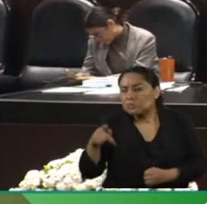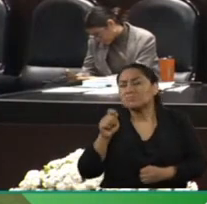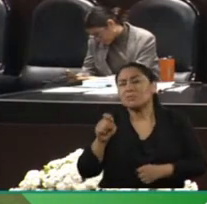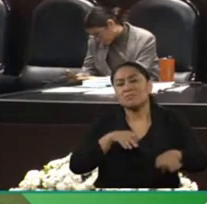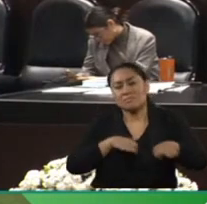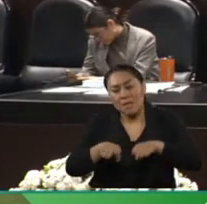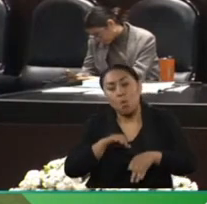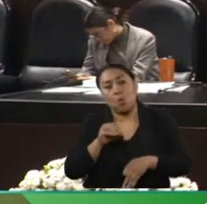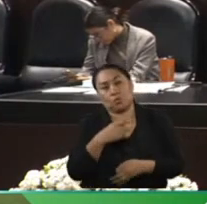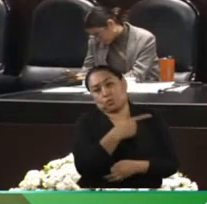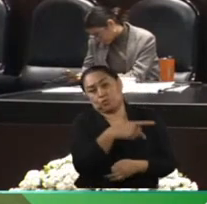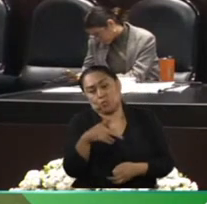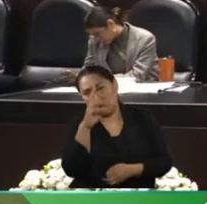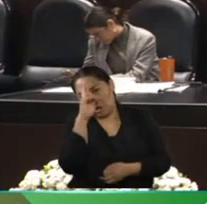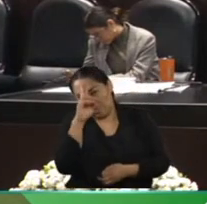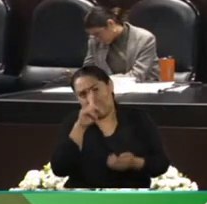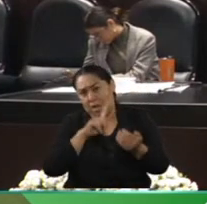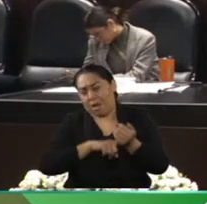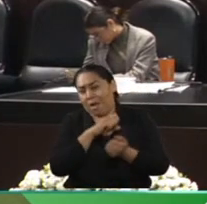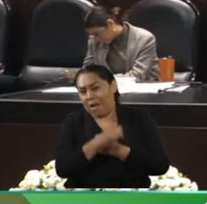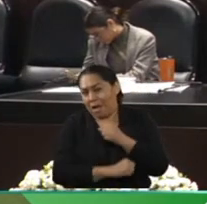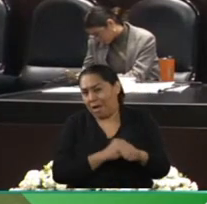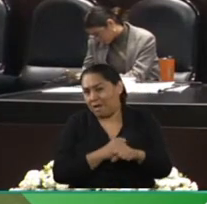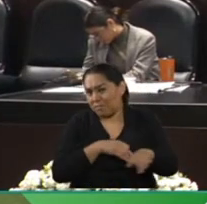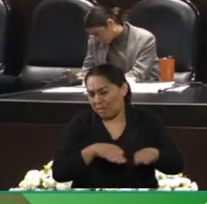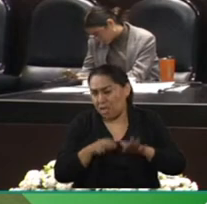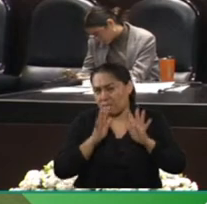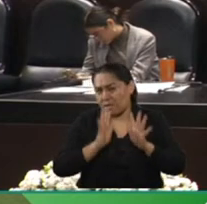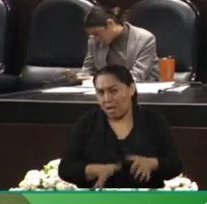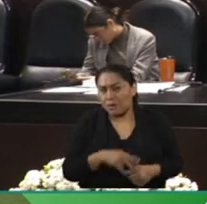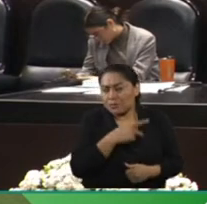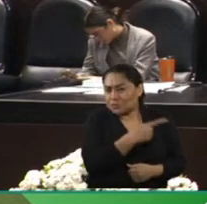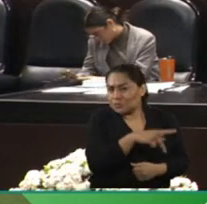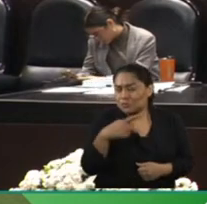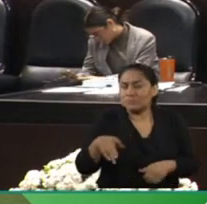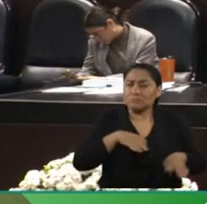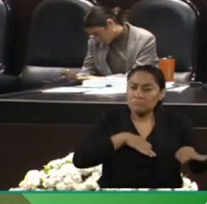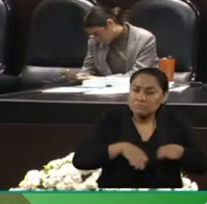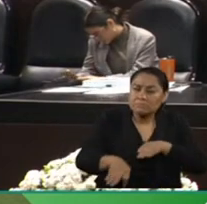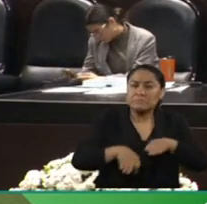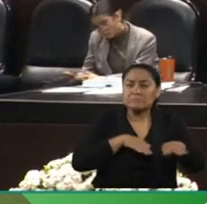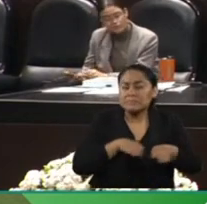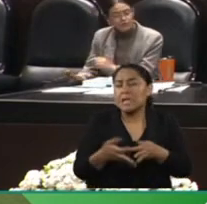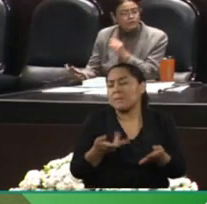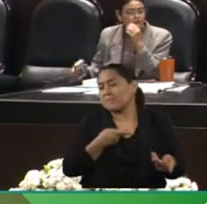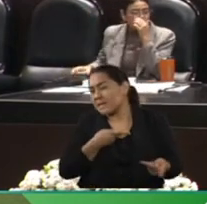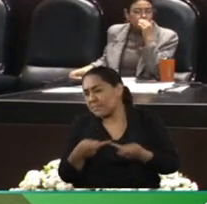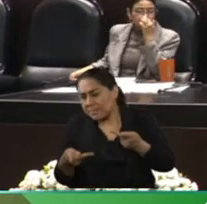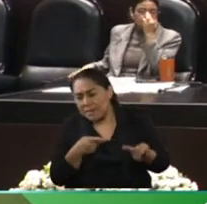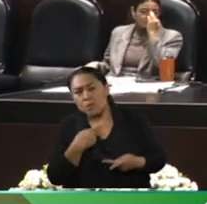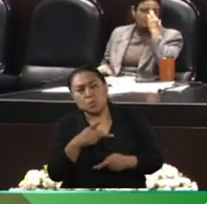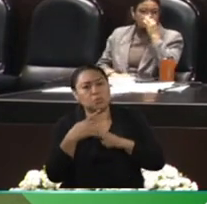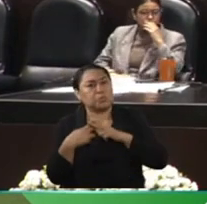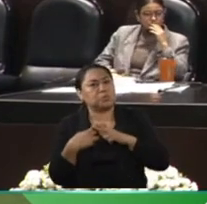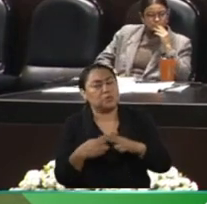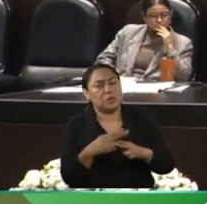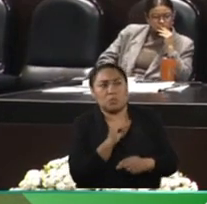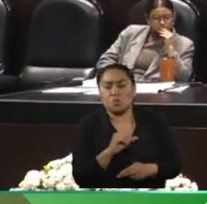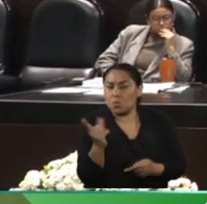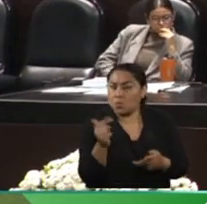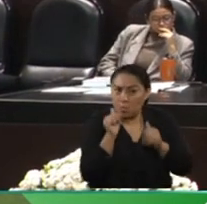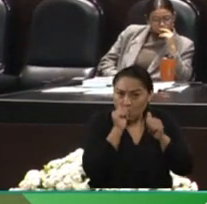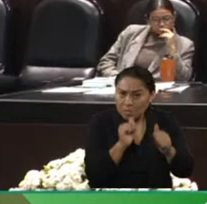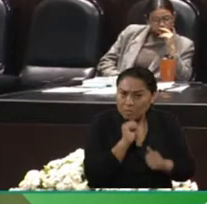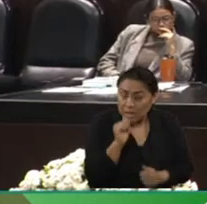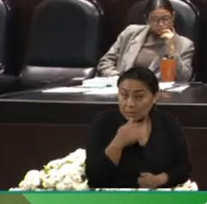respeto por sus méritos Y si tomara en cuenta los años dedicados a su preparación ni su trayectoria profesional